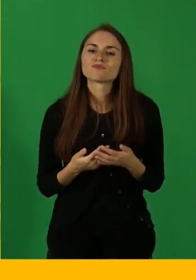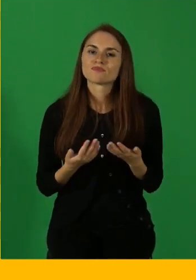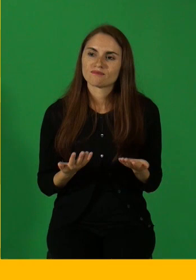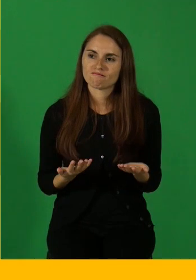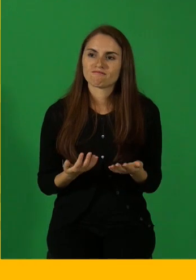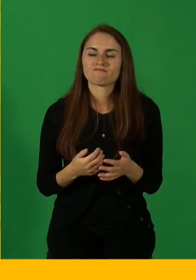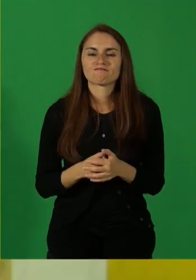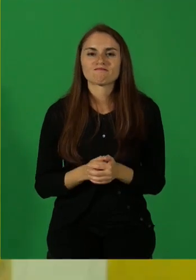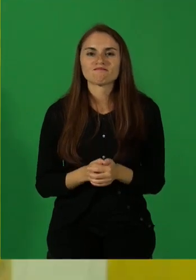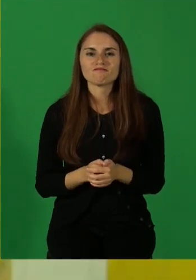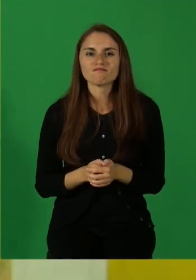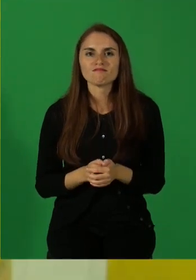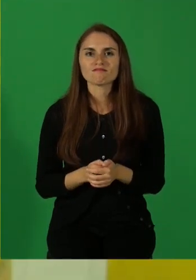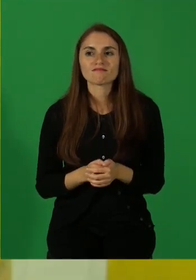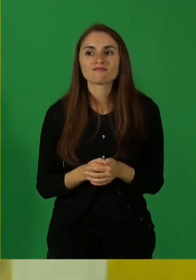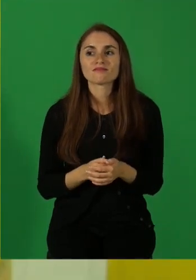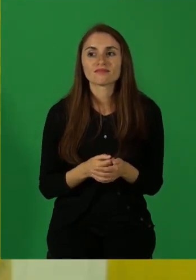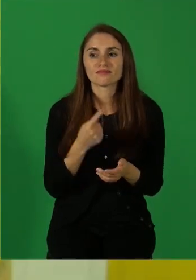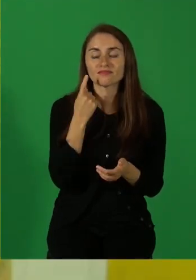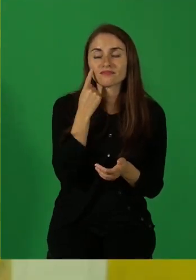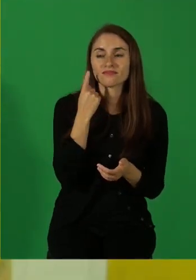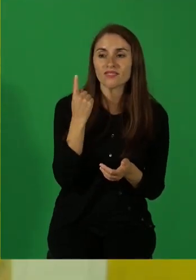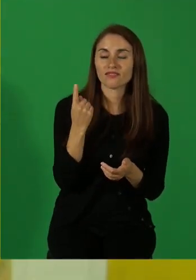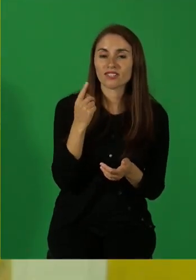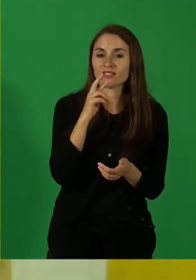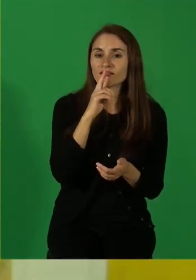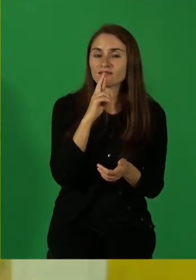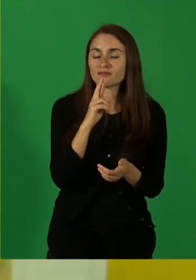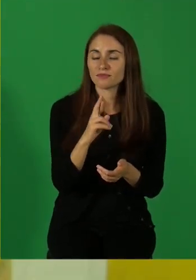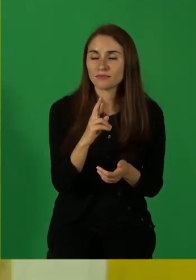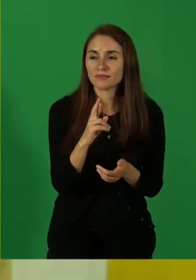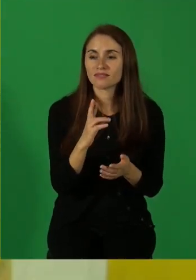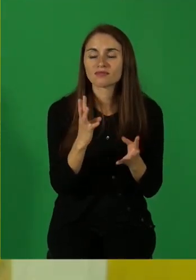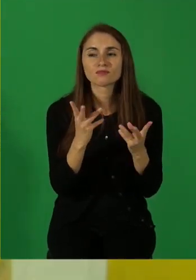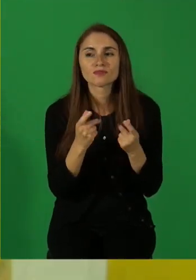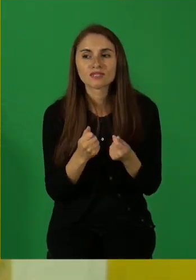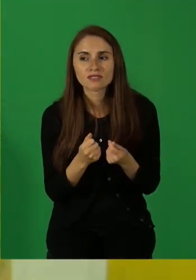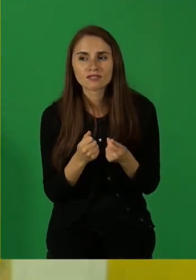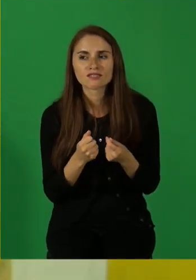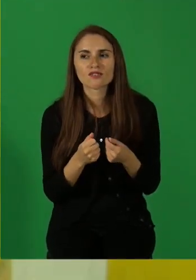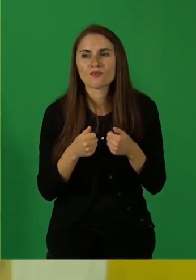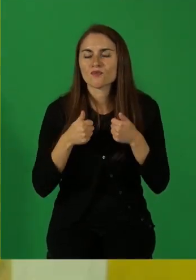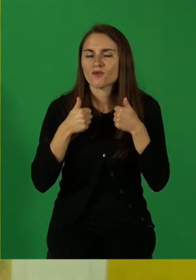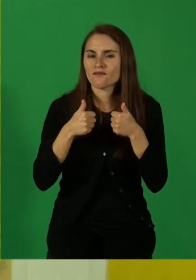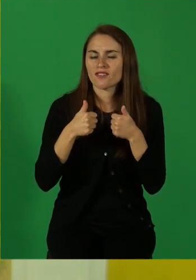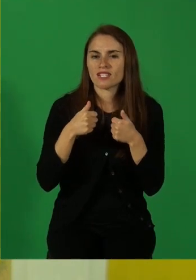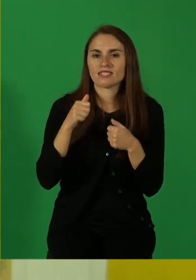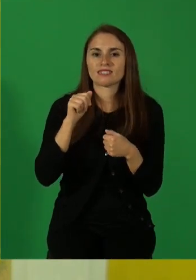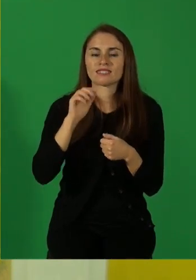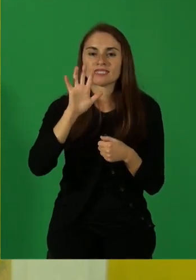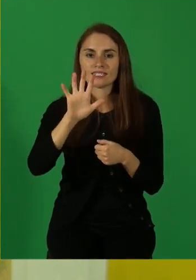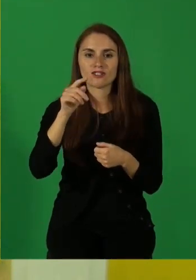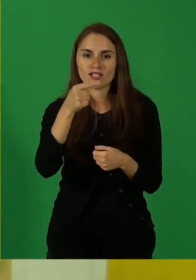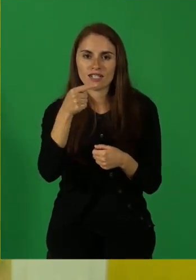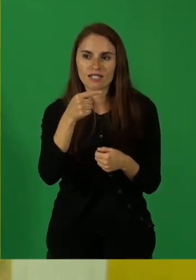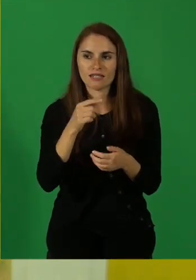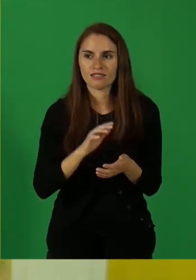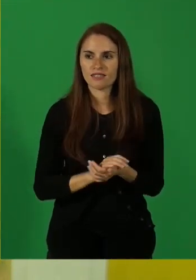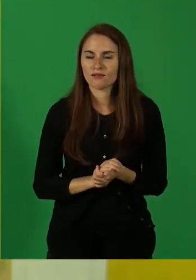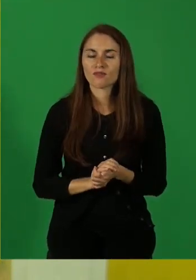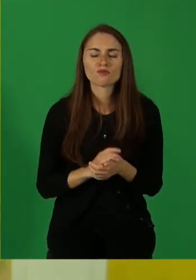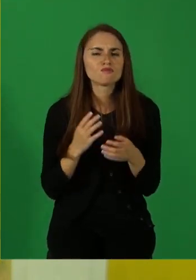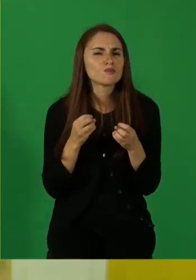la división. Y ahí nos quedaría como resultado súper bien, 5 negativo,